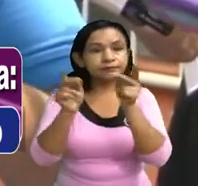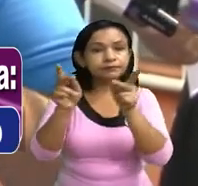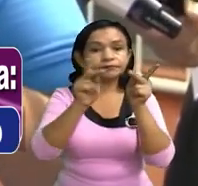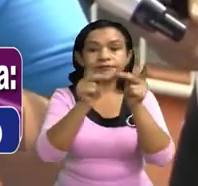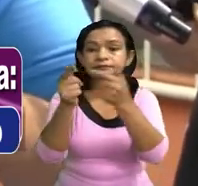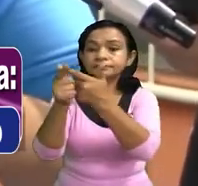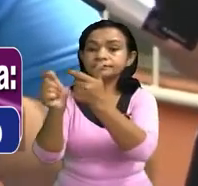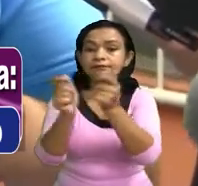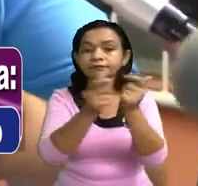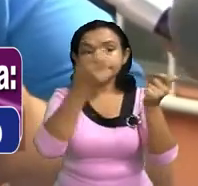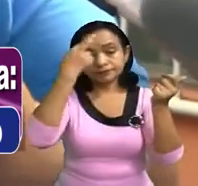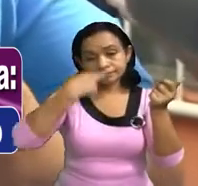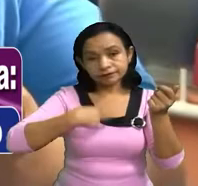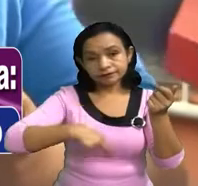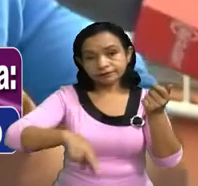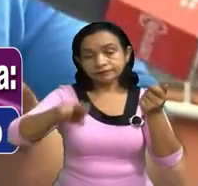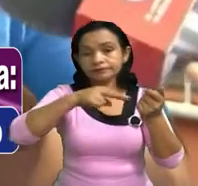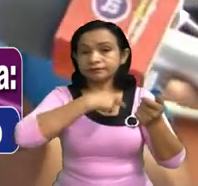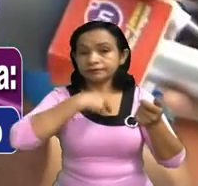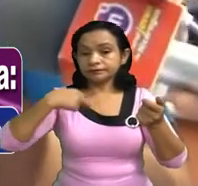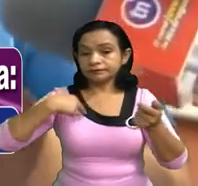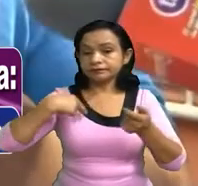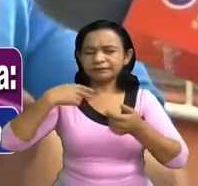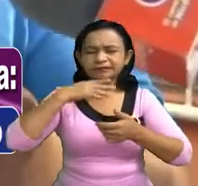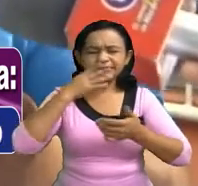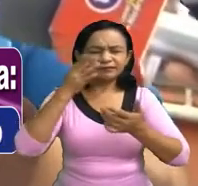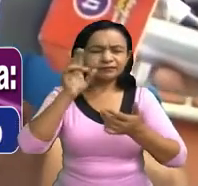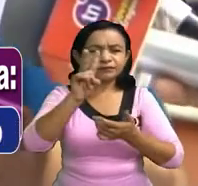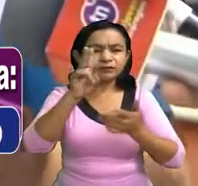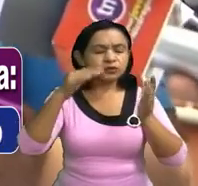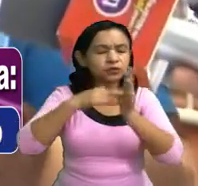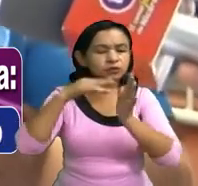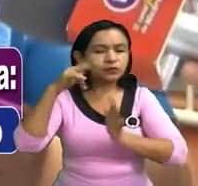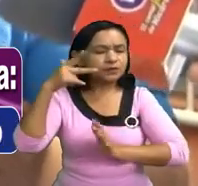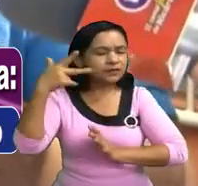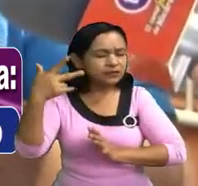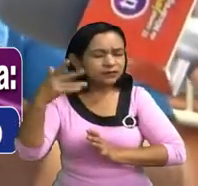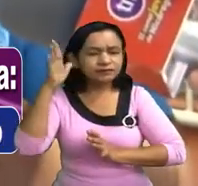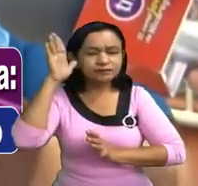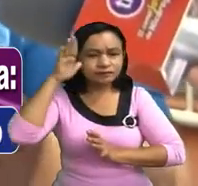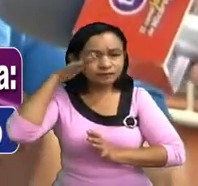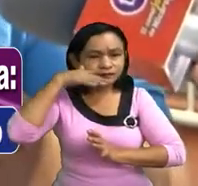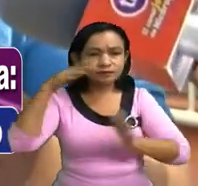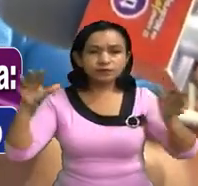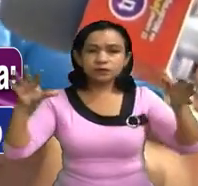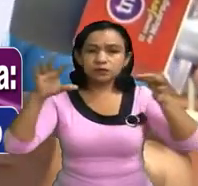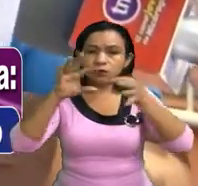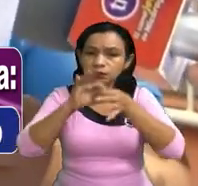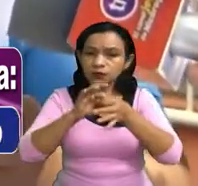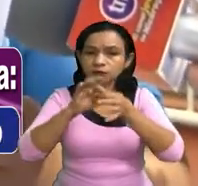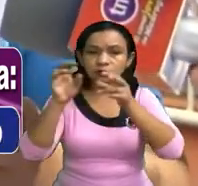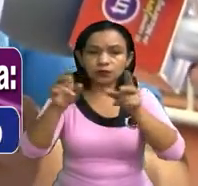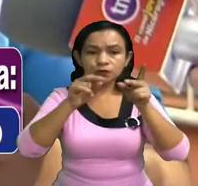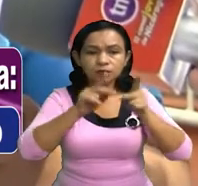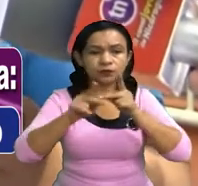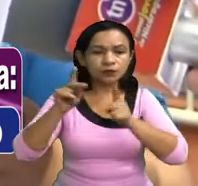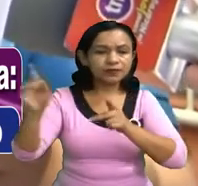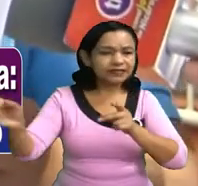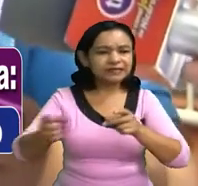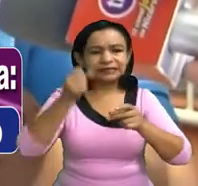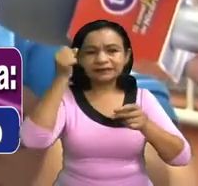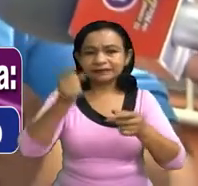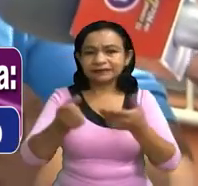sectores religiosos que protagonizaron el doloroso 2018. Junto con notados agentes del capitalismo